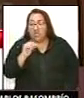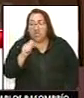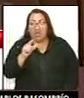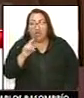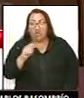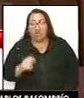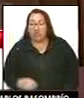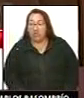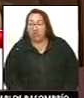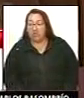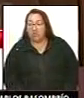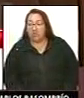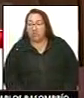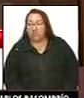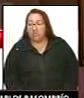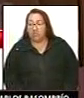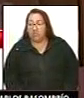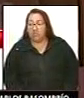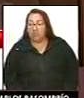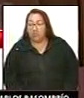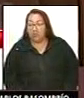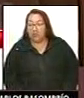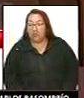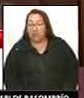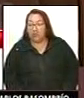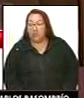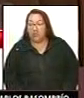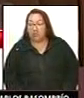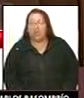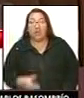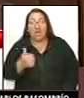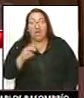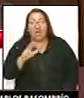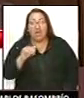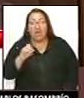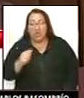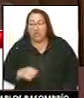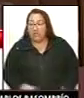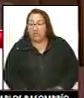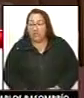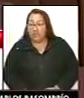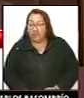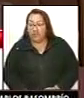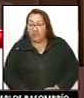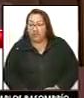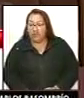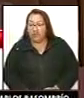Alcorta. Y del congresista Arana.